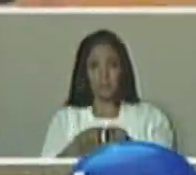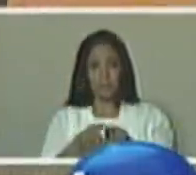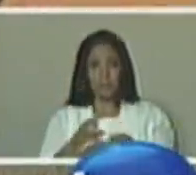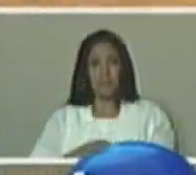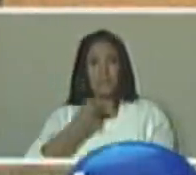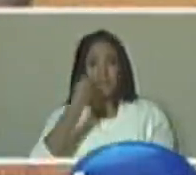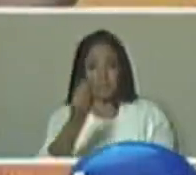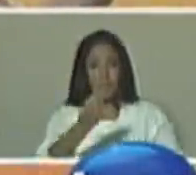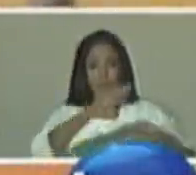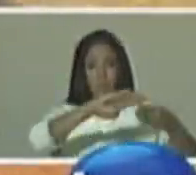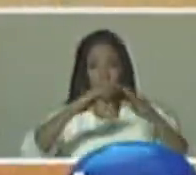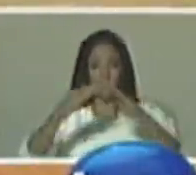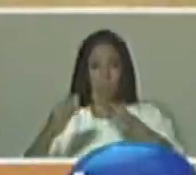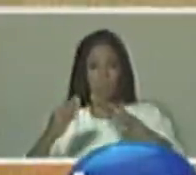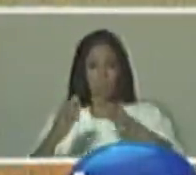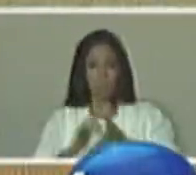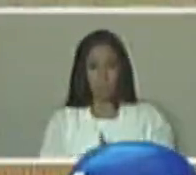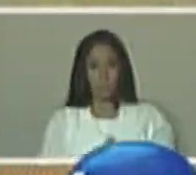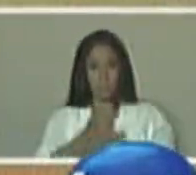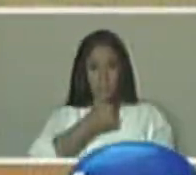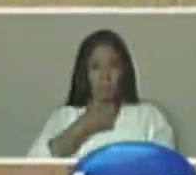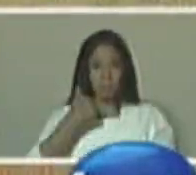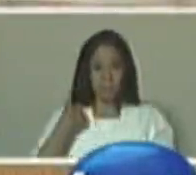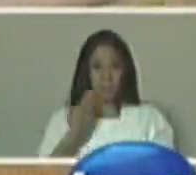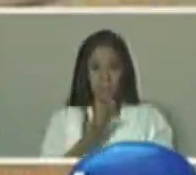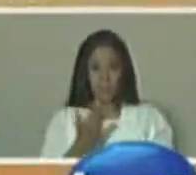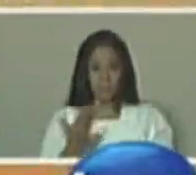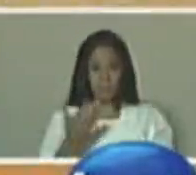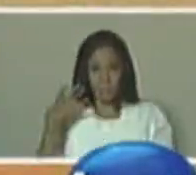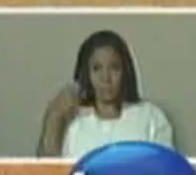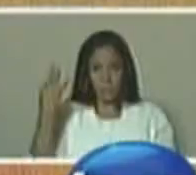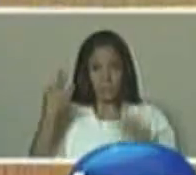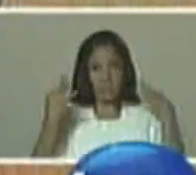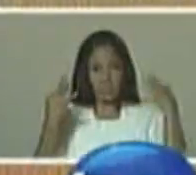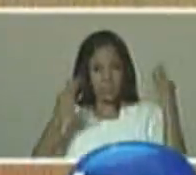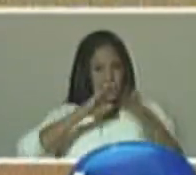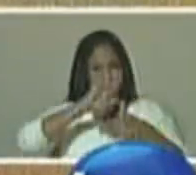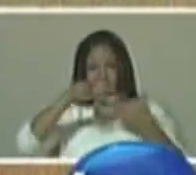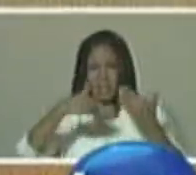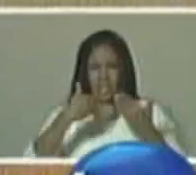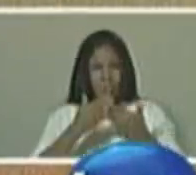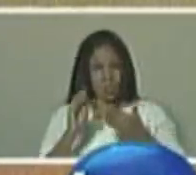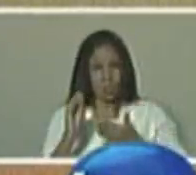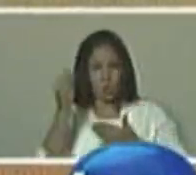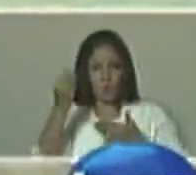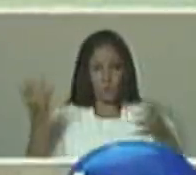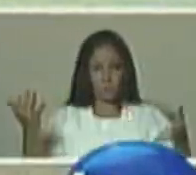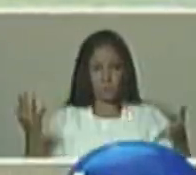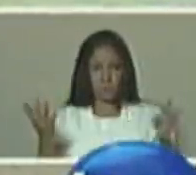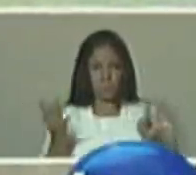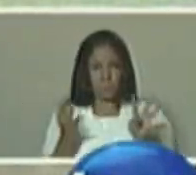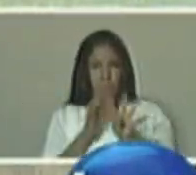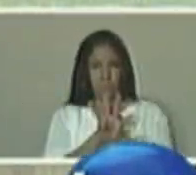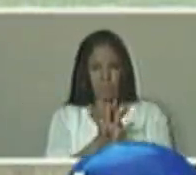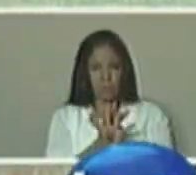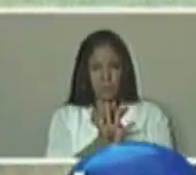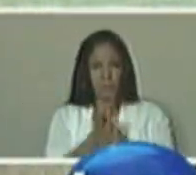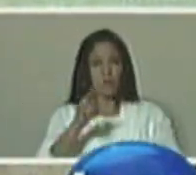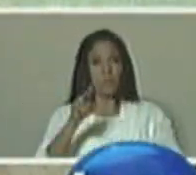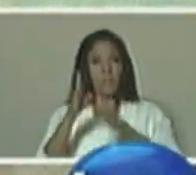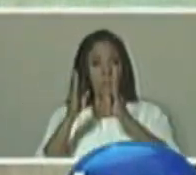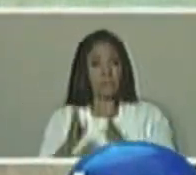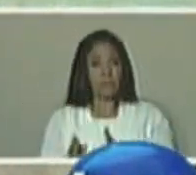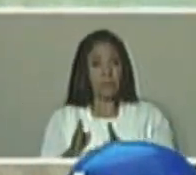a mi comunidad algo que yo tengo. E invitaría a todos los jóvenes de mi comunidad, a mis compañeros de colegio, a mi